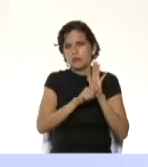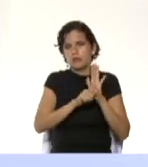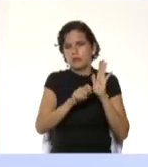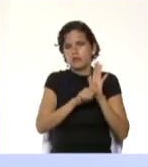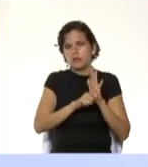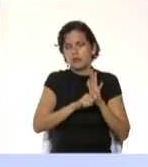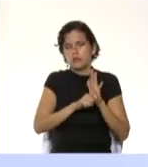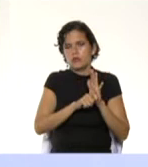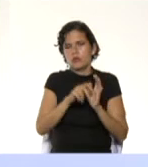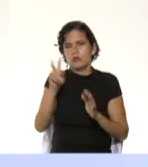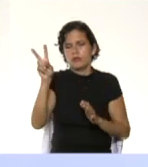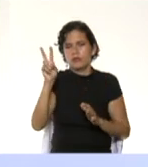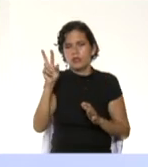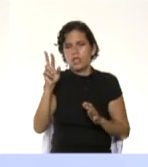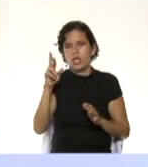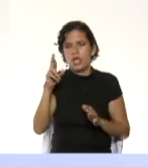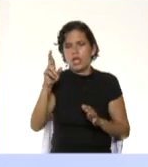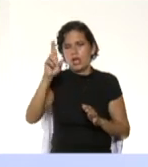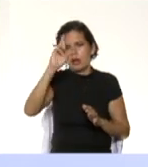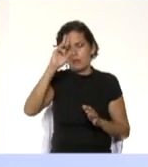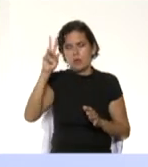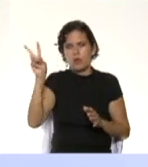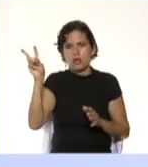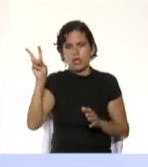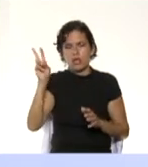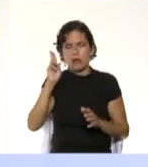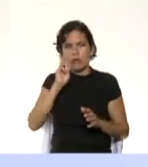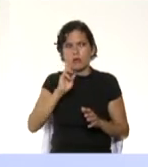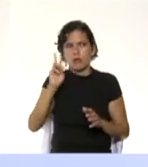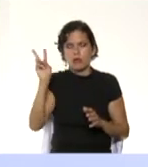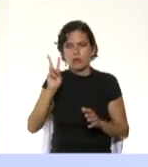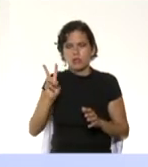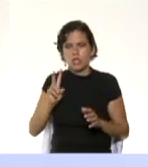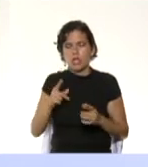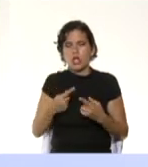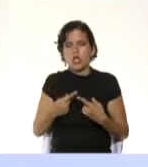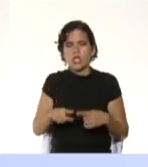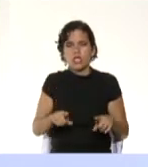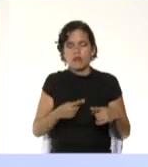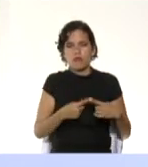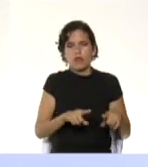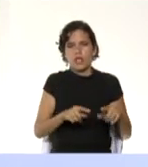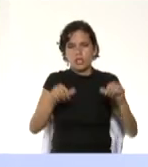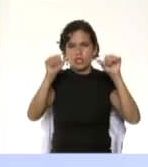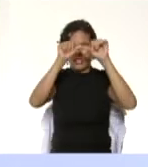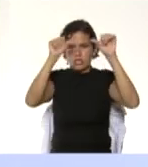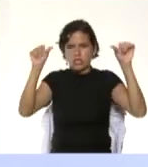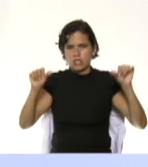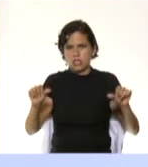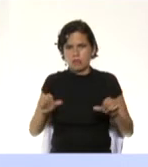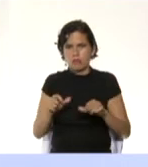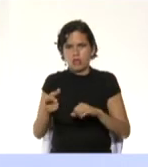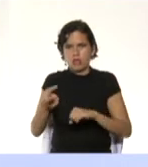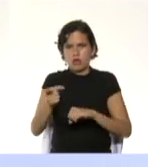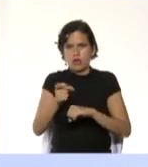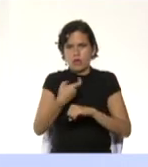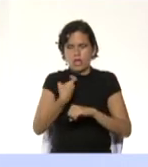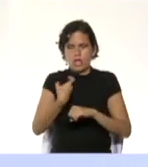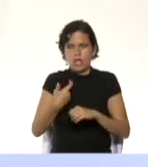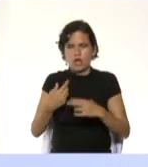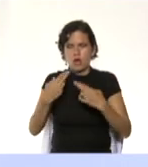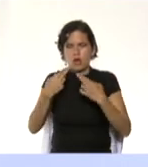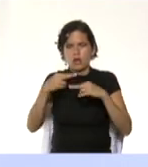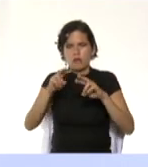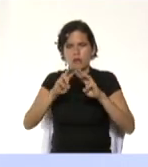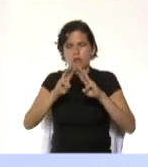República Bolivariana de Venezuela y los diferentes sistemas de gobierno a nivel